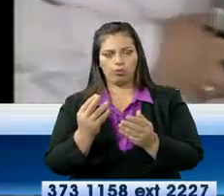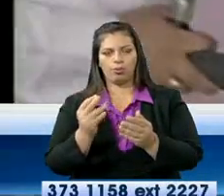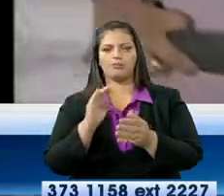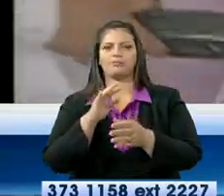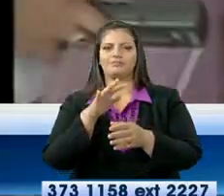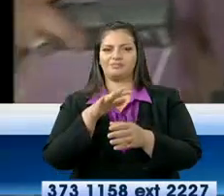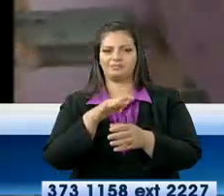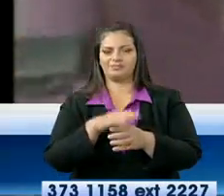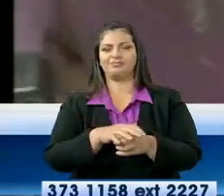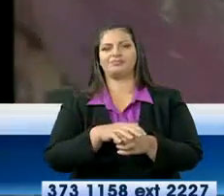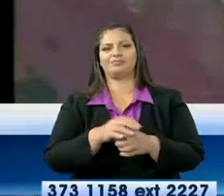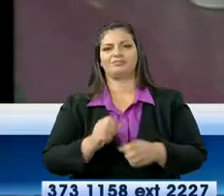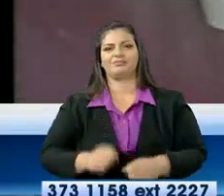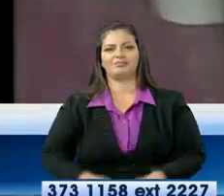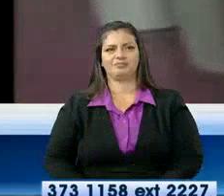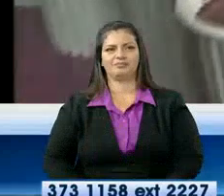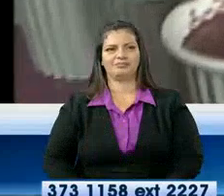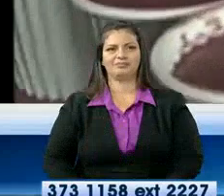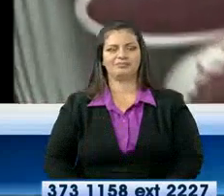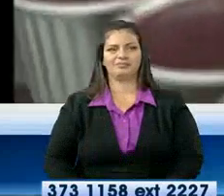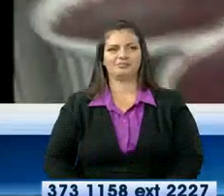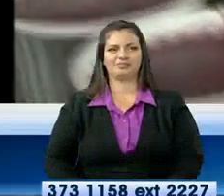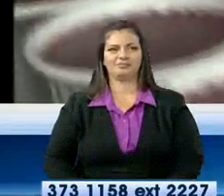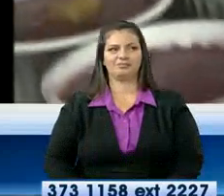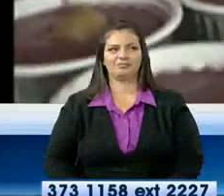es un litro, le van poniendo sus ciruelitas.